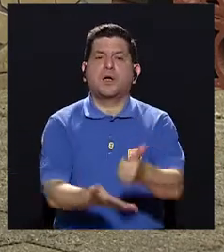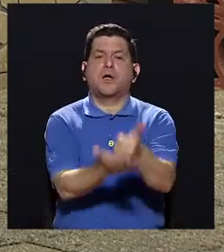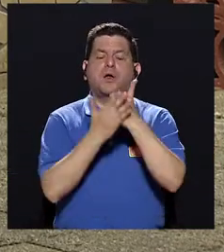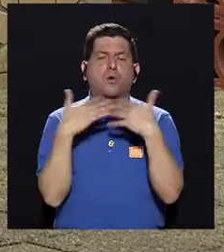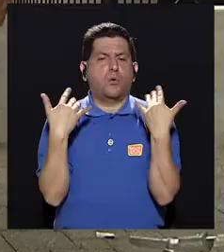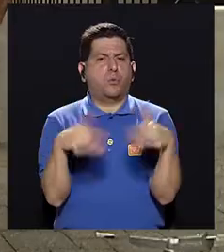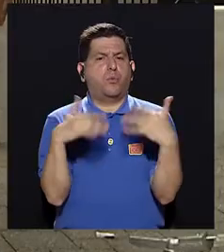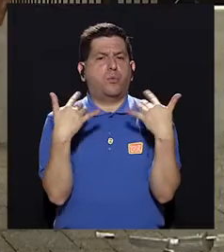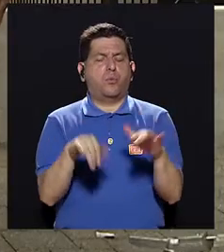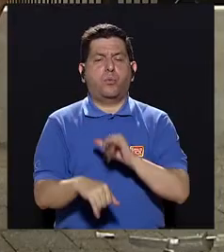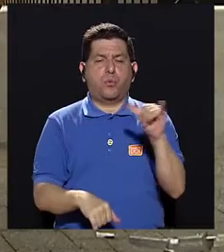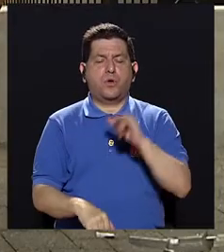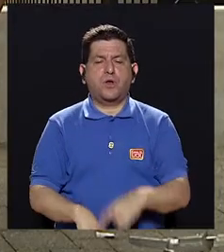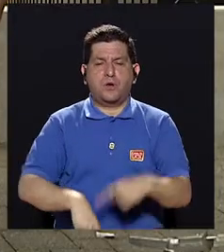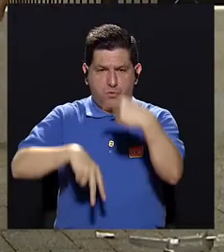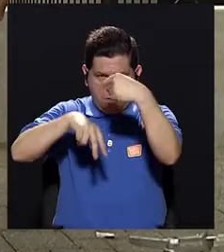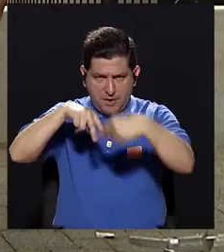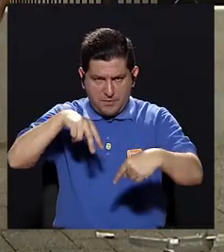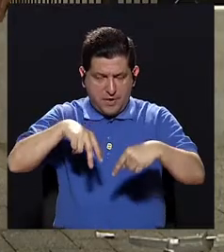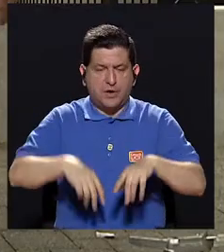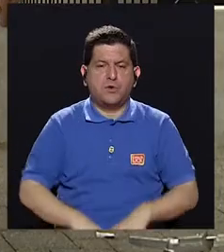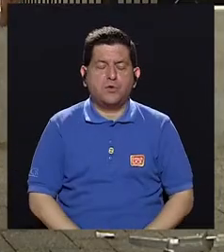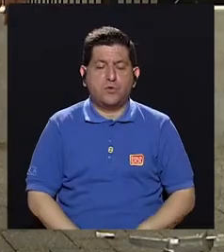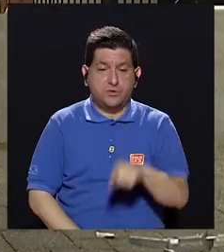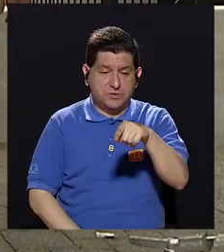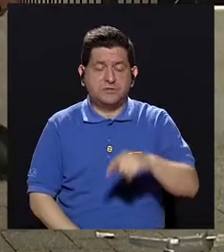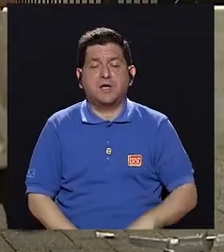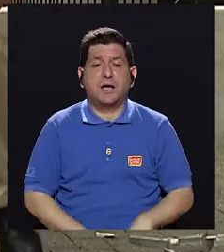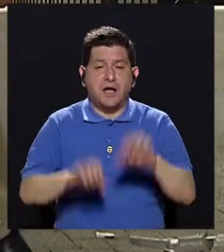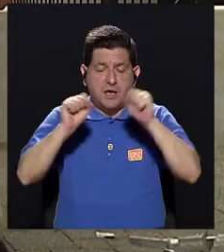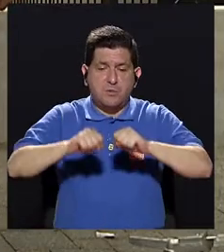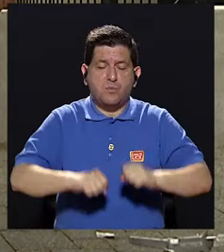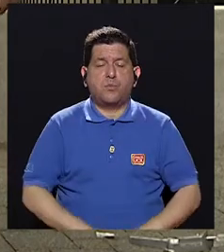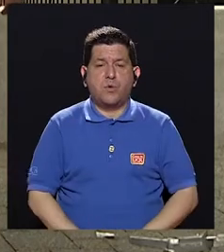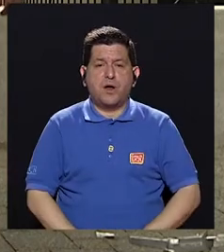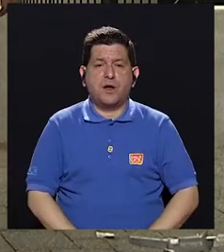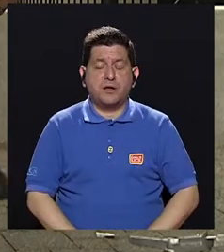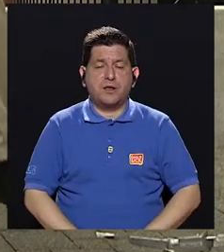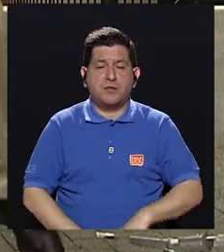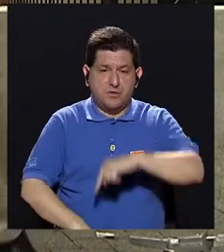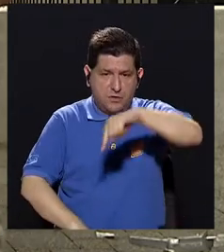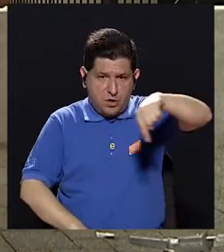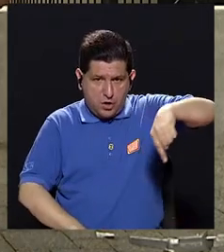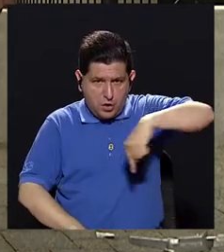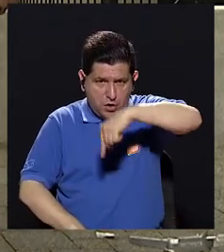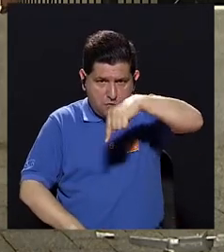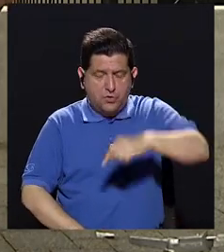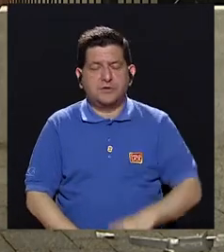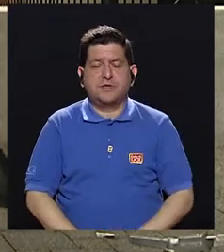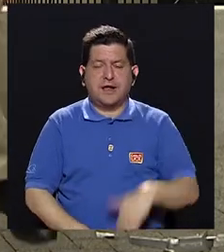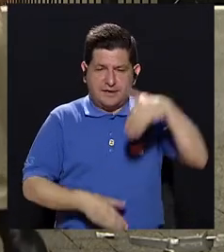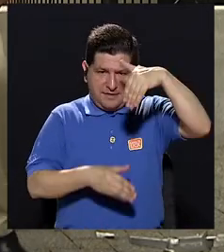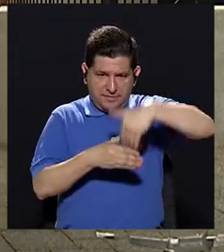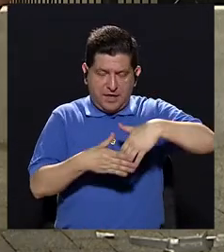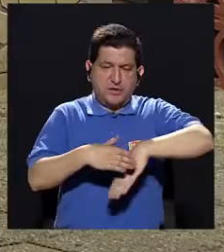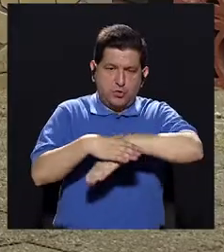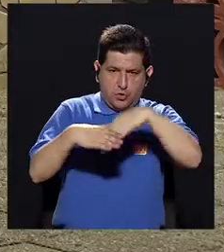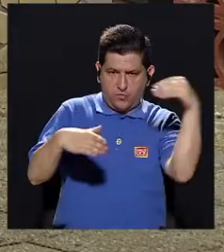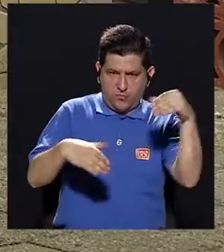van a ayudar un montón. Con esa misma pierna puede hacer rotaciones. Puede hacer rotaciones hacia afuera, rotaciones hacia adentro.